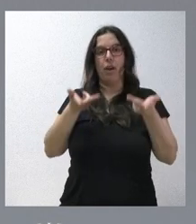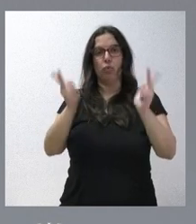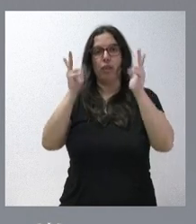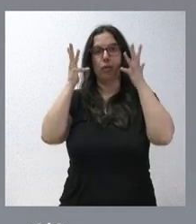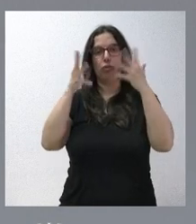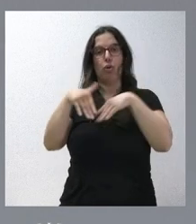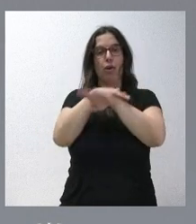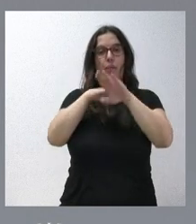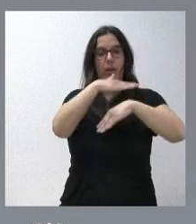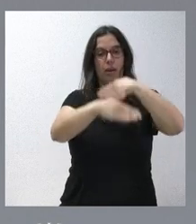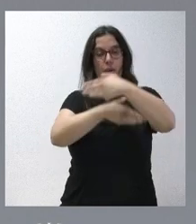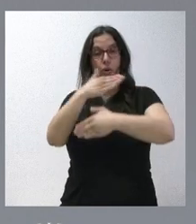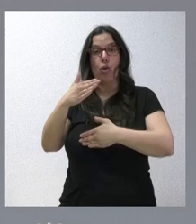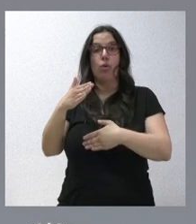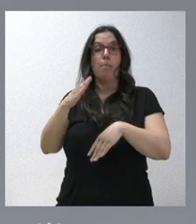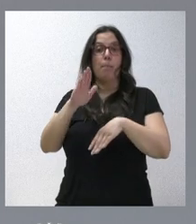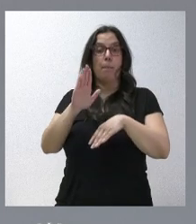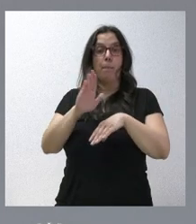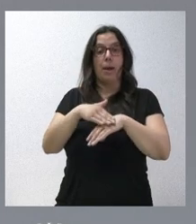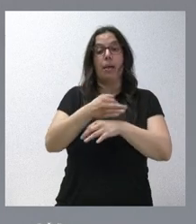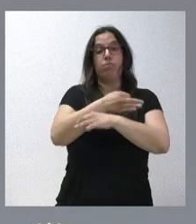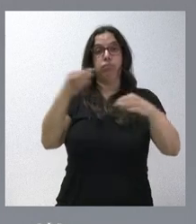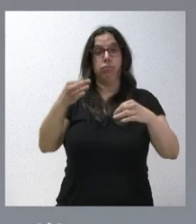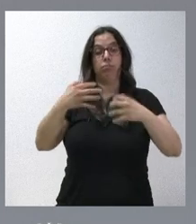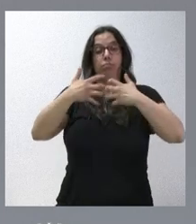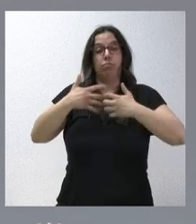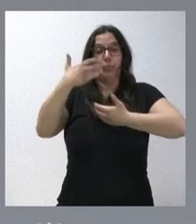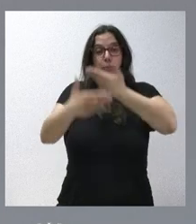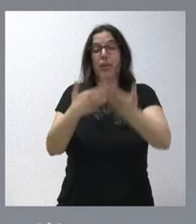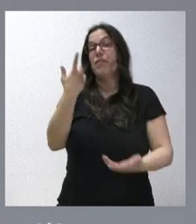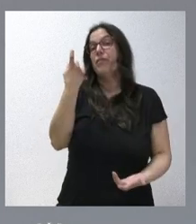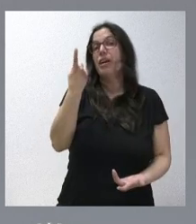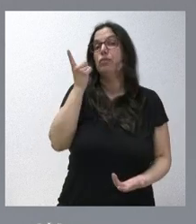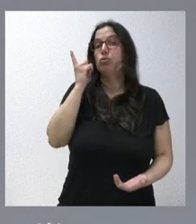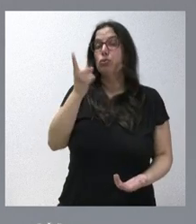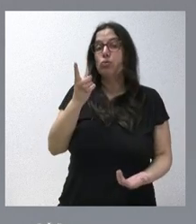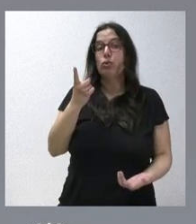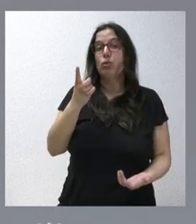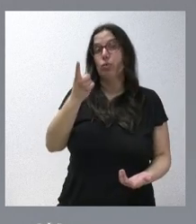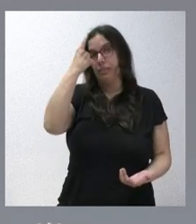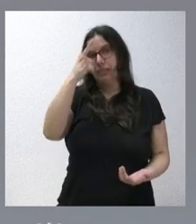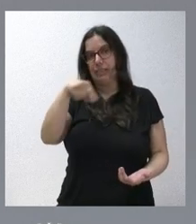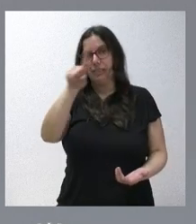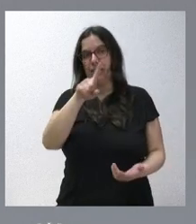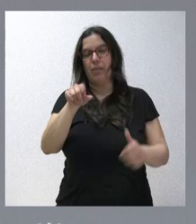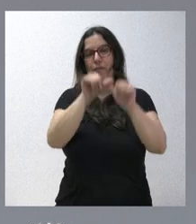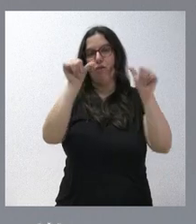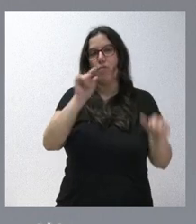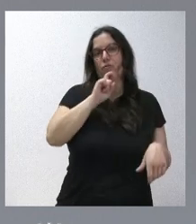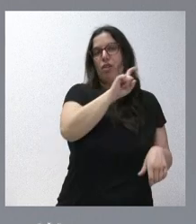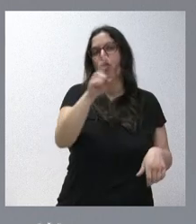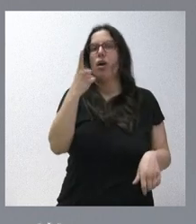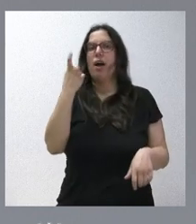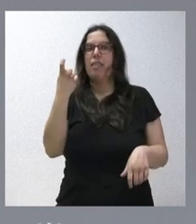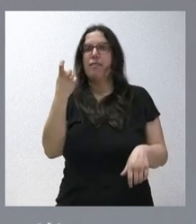gobierno y para su puesta efectiva en marcha ya Solo queda pendiente como sabrán en la fórmula de fundación se precisa la